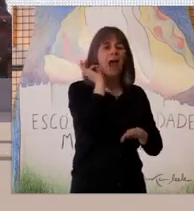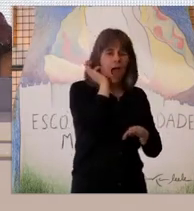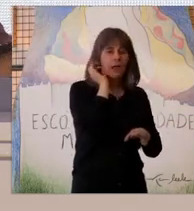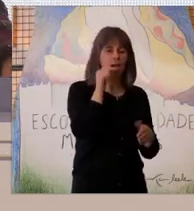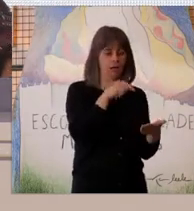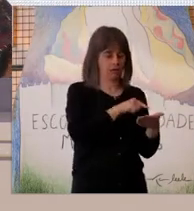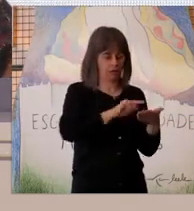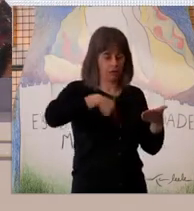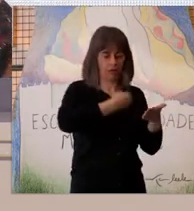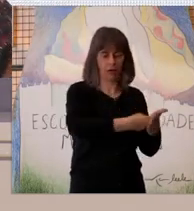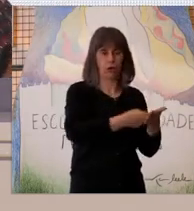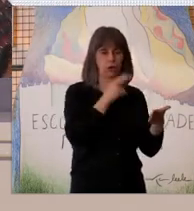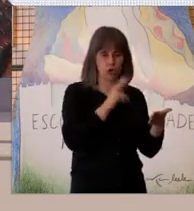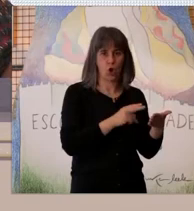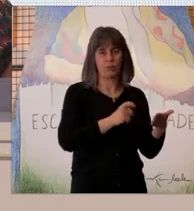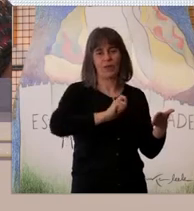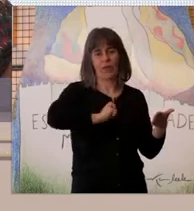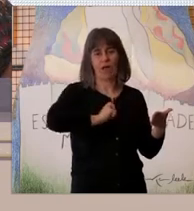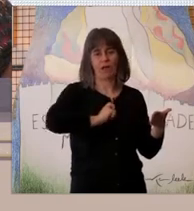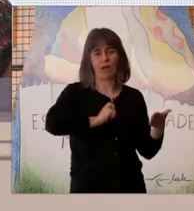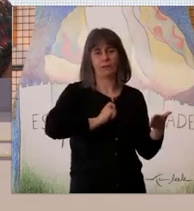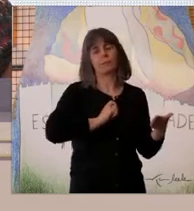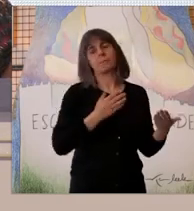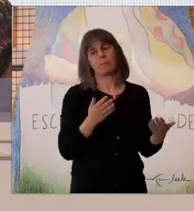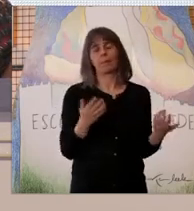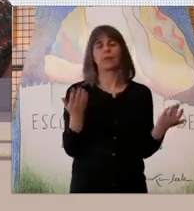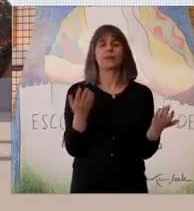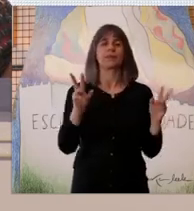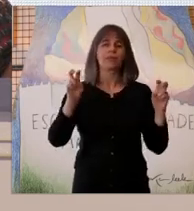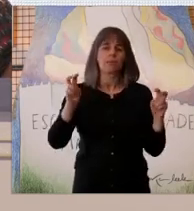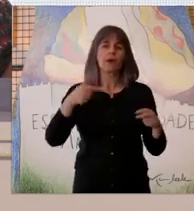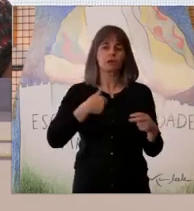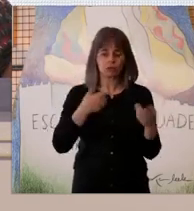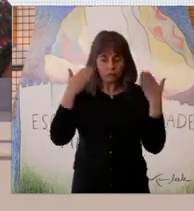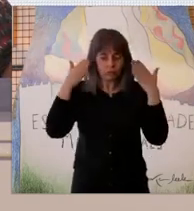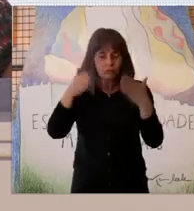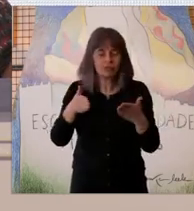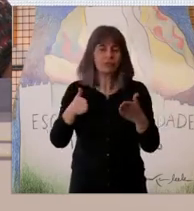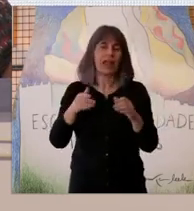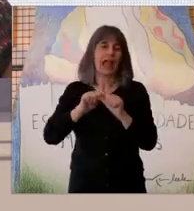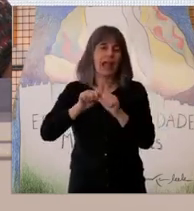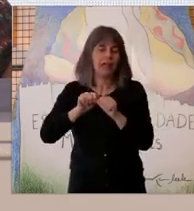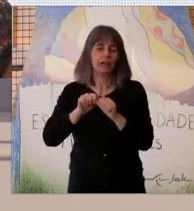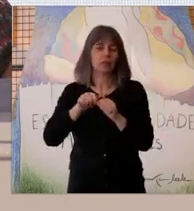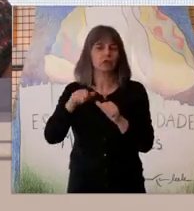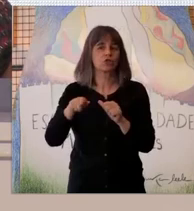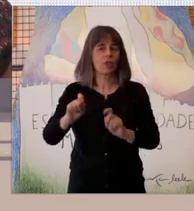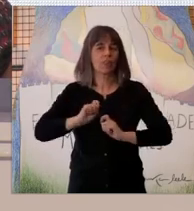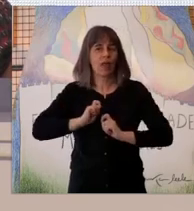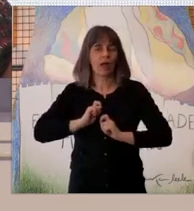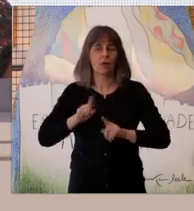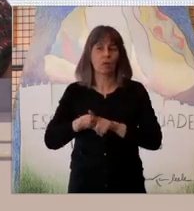el hecho de dedicarte a temas de género de estar especializada ahí te da un punto también de